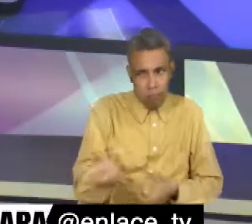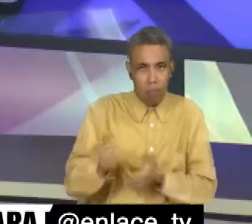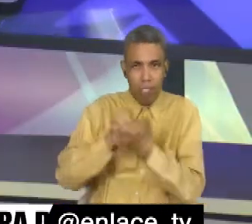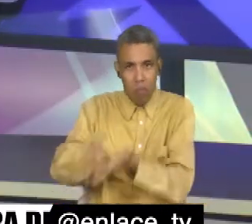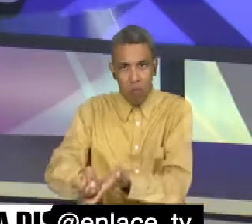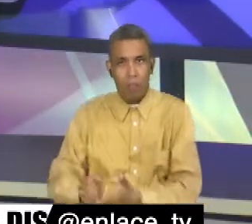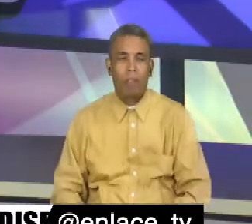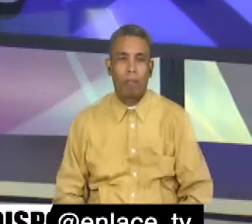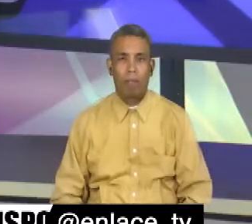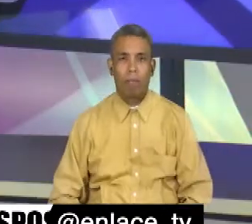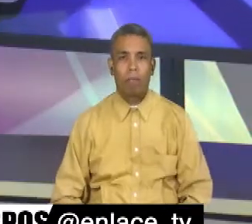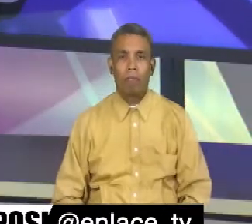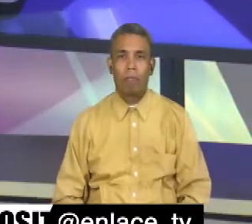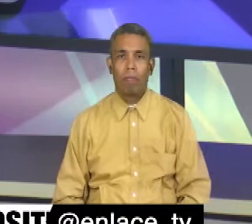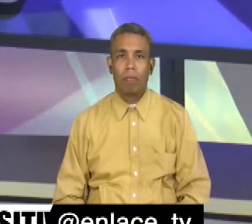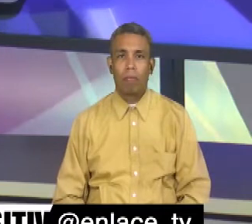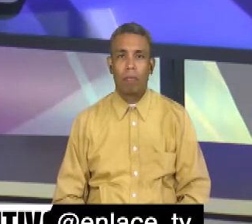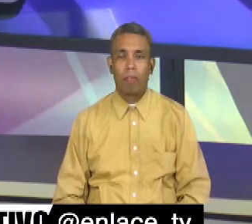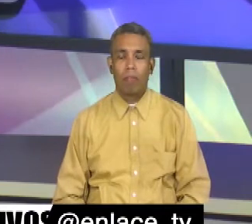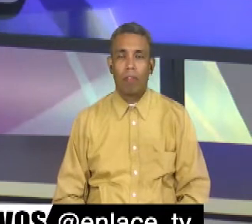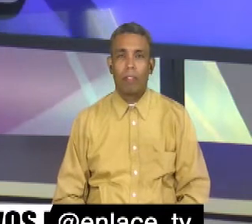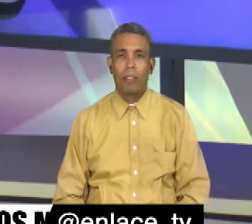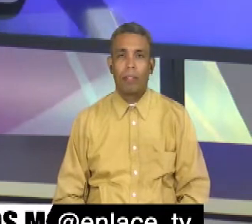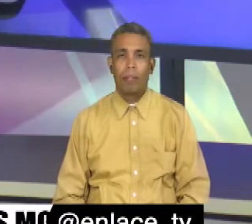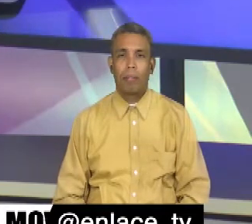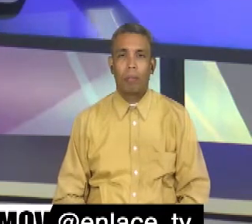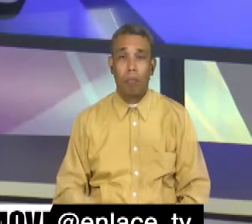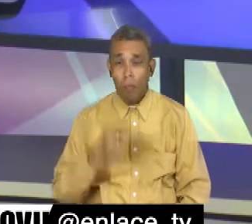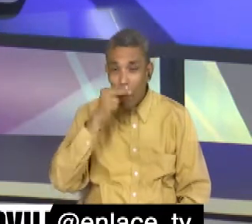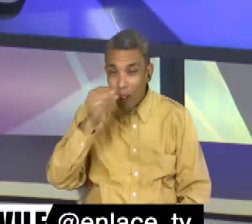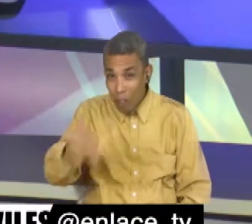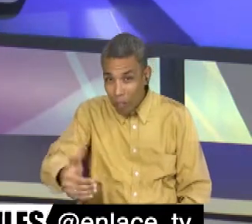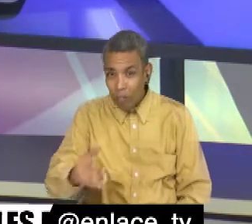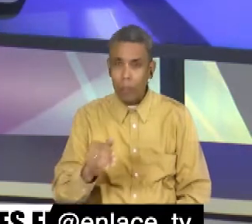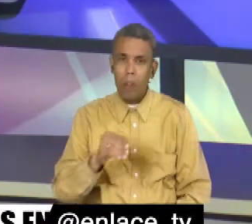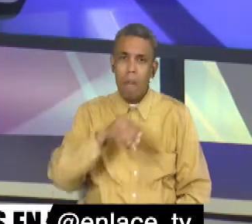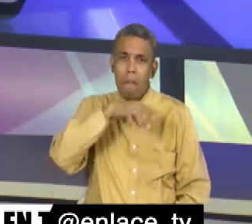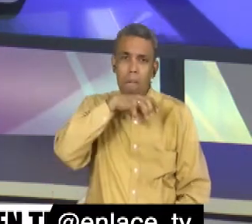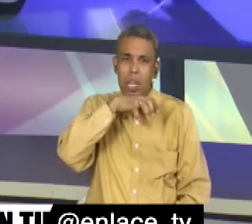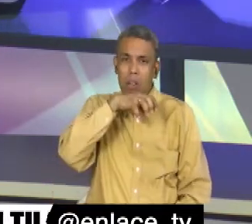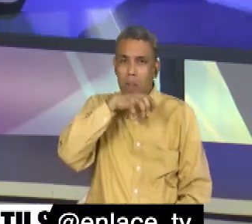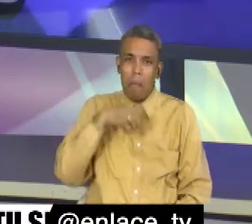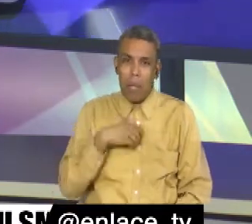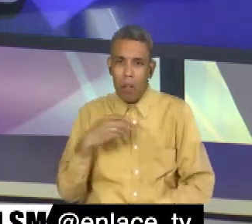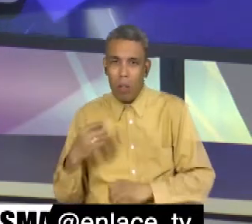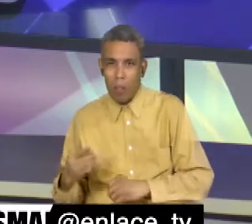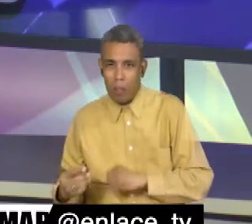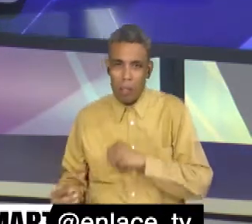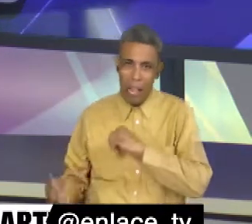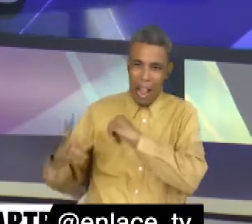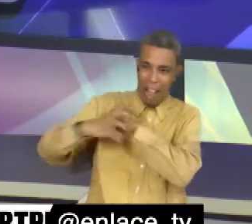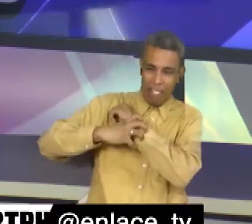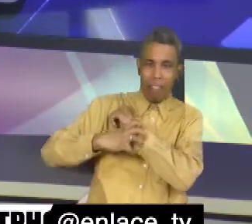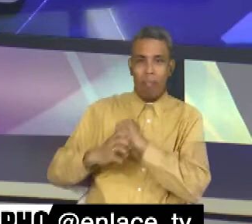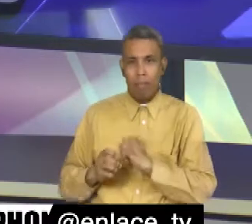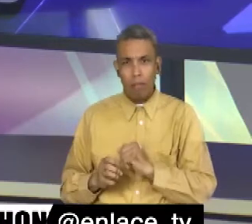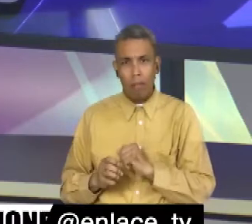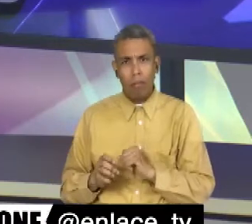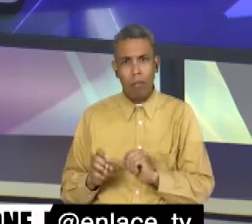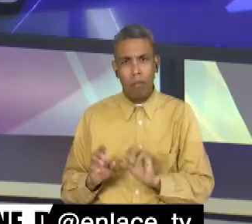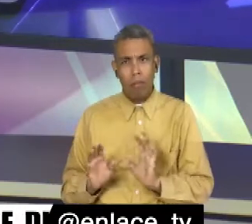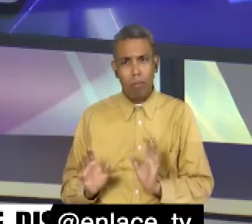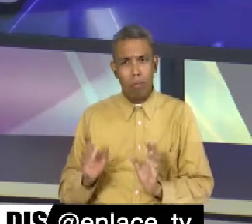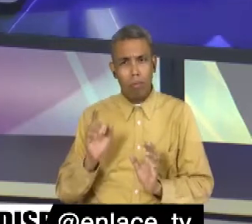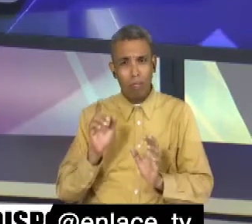Vuelve y juega un menor de edad, fue mordido por un perro esta vez en el barrio Cortijillo. Según la denuncia, el canino ya ha mordido